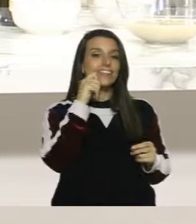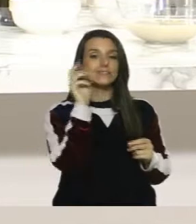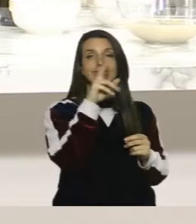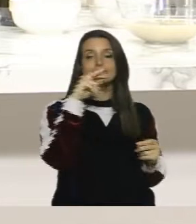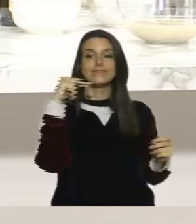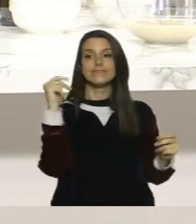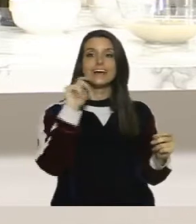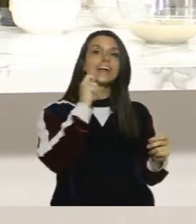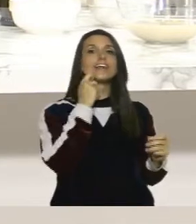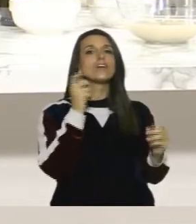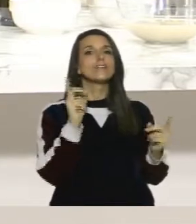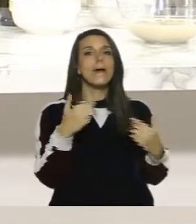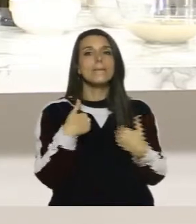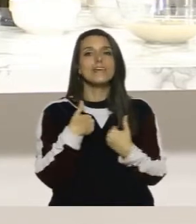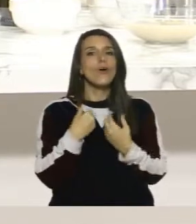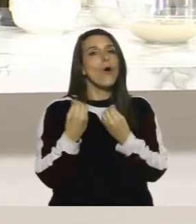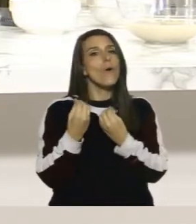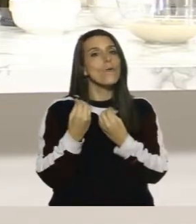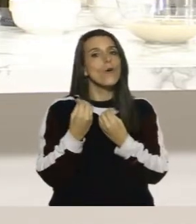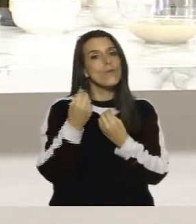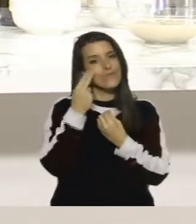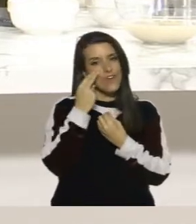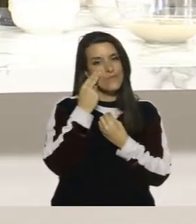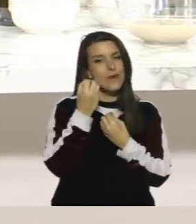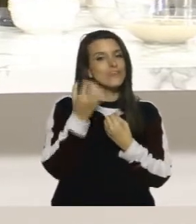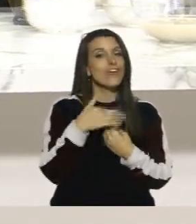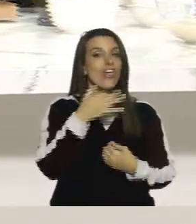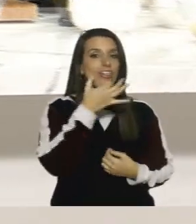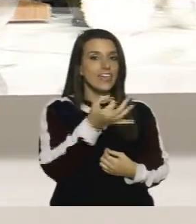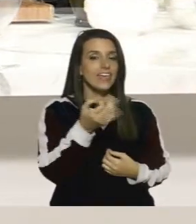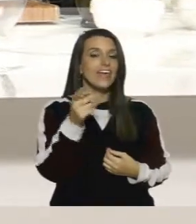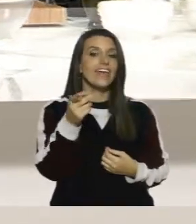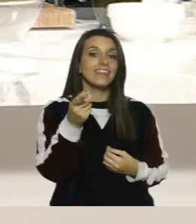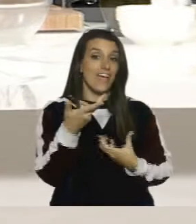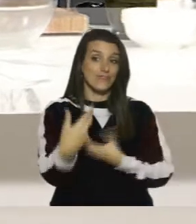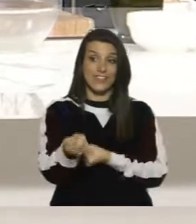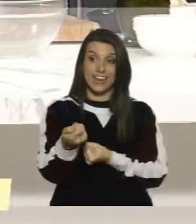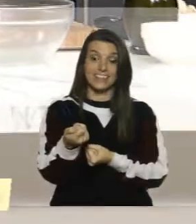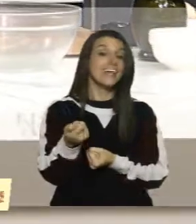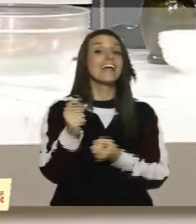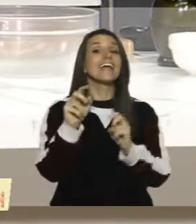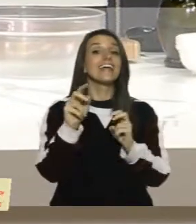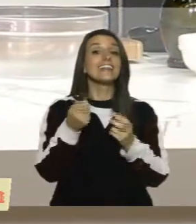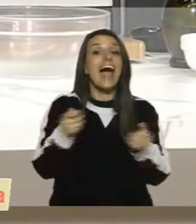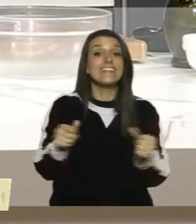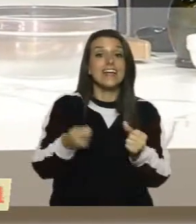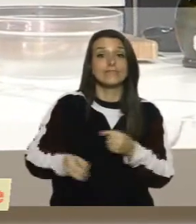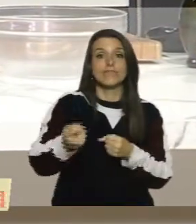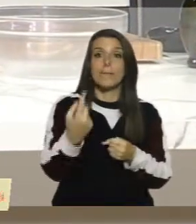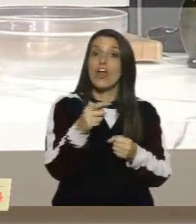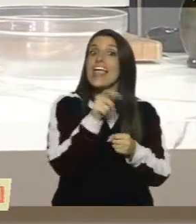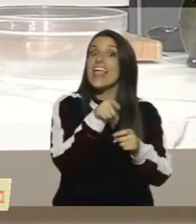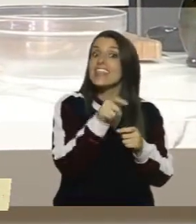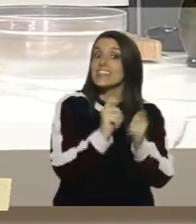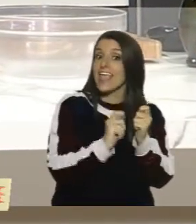Totalmente. A mí lo que me está cambiando el ánimo y estoy teniendo como problema, pues yo dije que iba a ayudarte con el tema de... de la filloa, qué sé yo. Pero en este sartén,